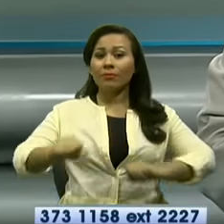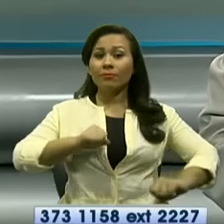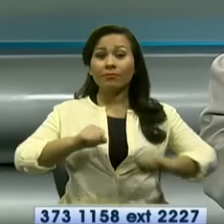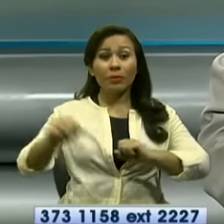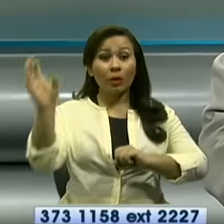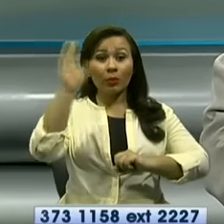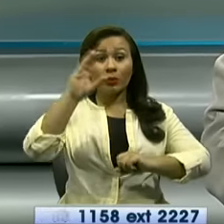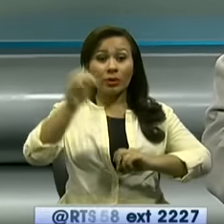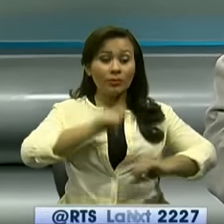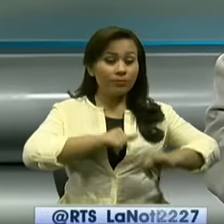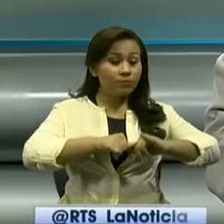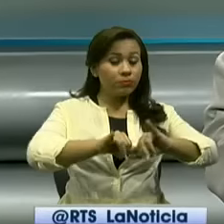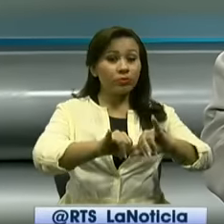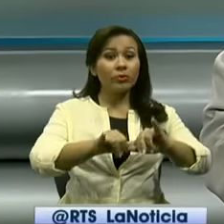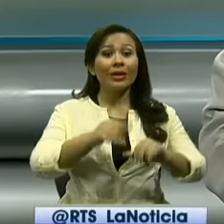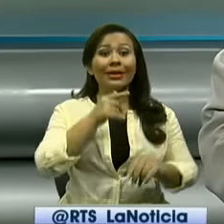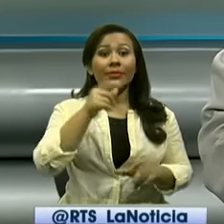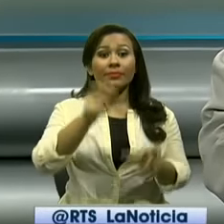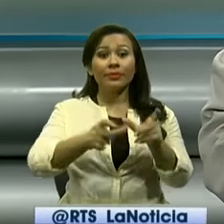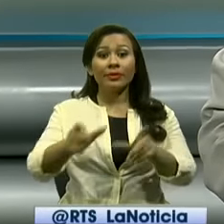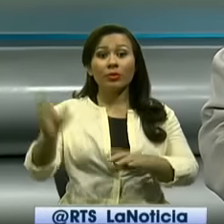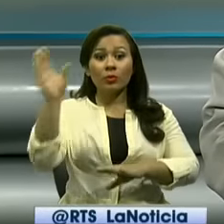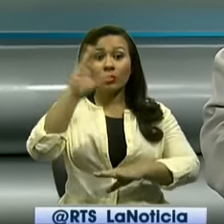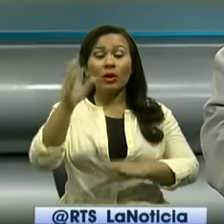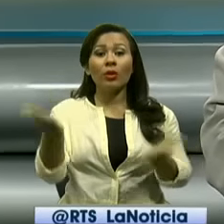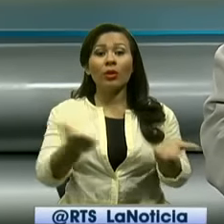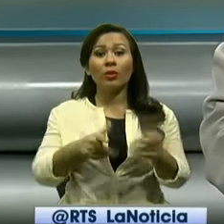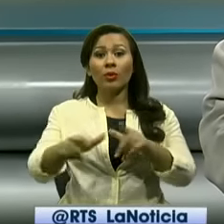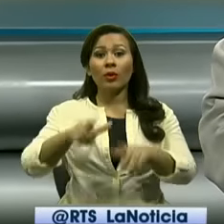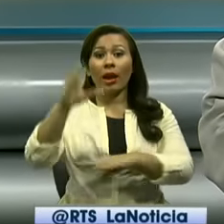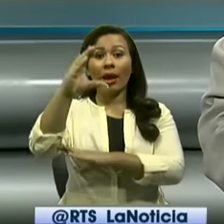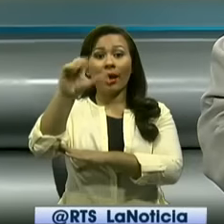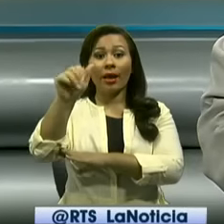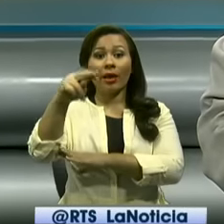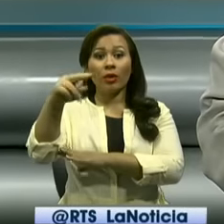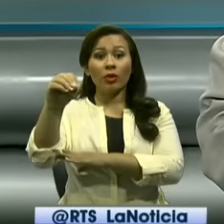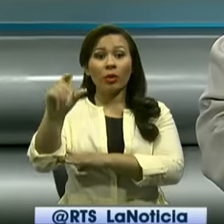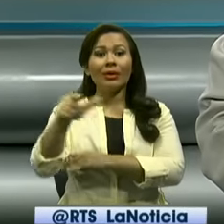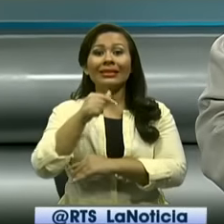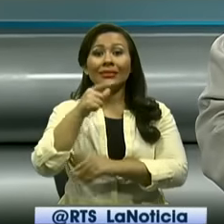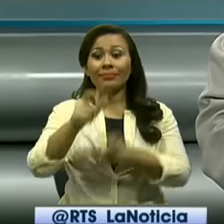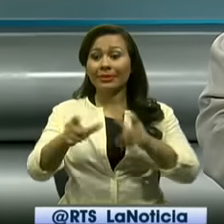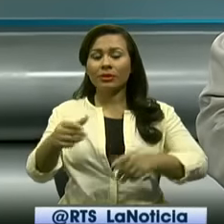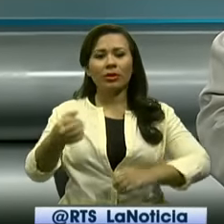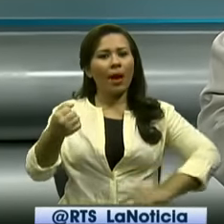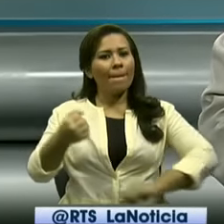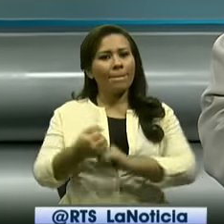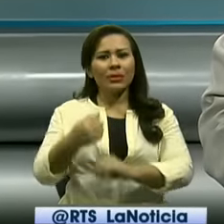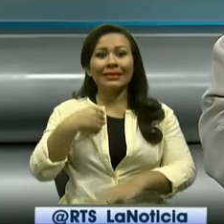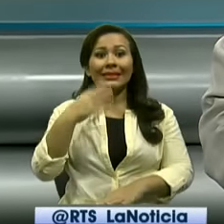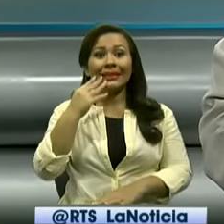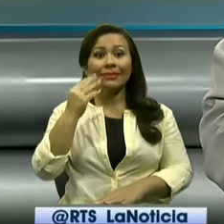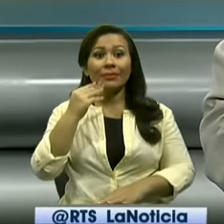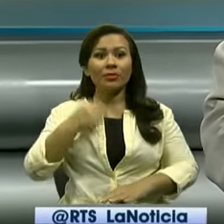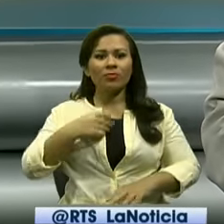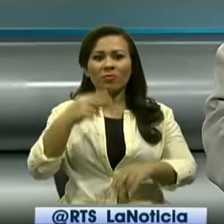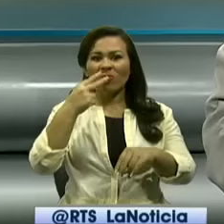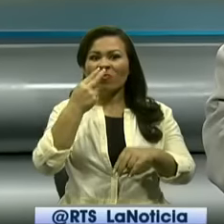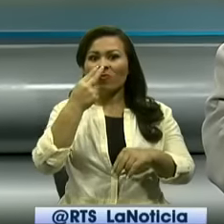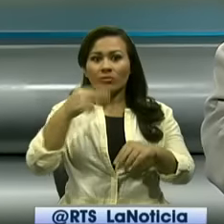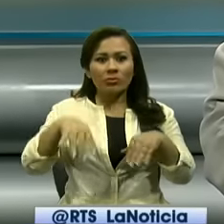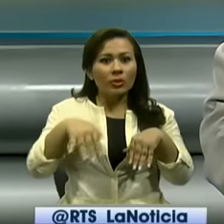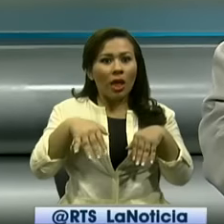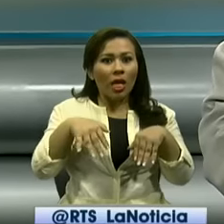y recuperación de cadáveres continúan en la parroquia Canoa, provincia de Manabí. Los rescatistas se apoyan en sus experiencias y en el olfato de sus